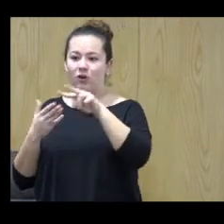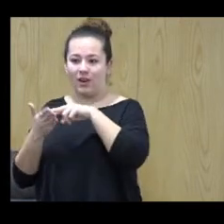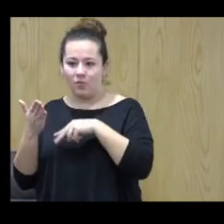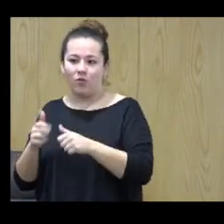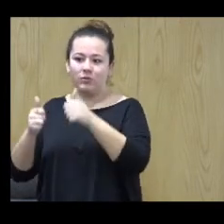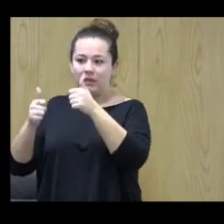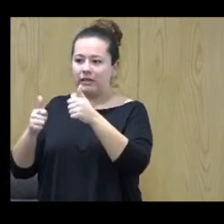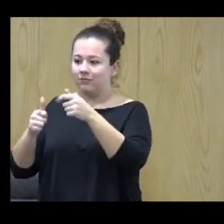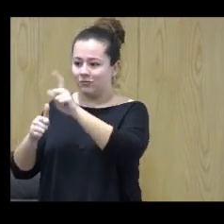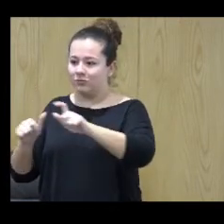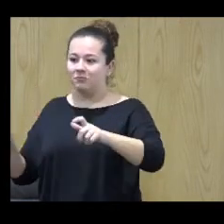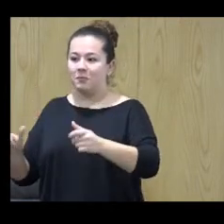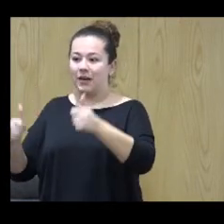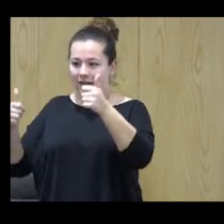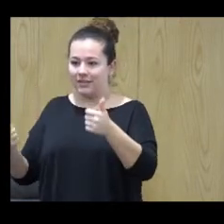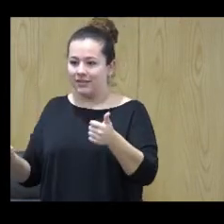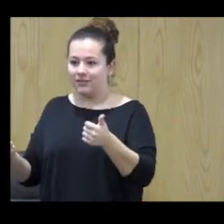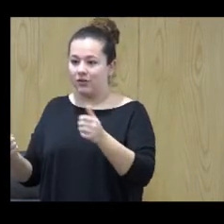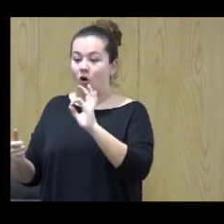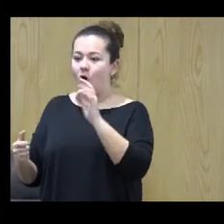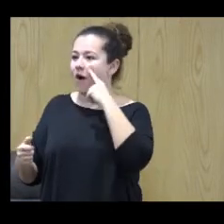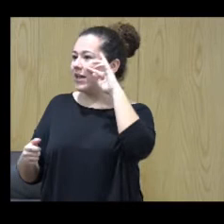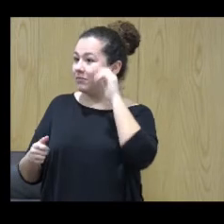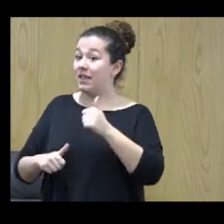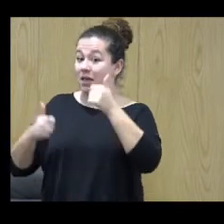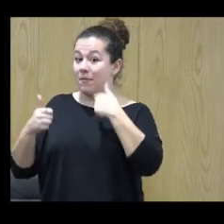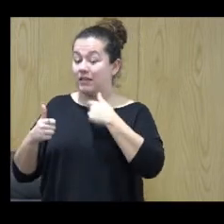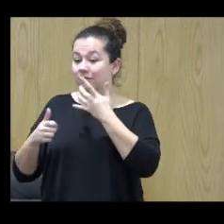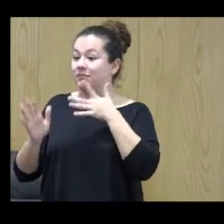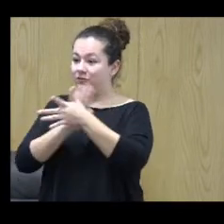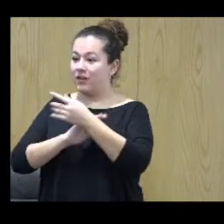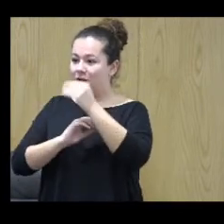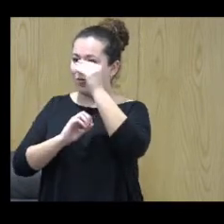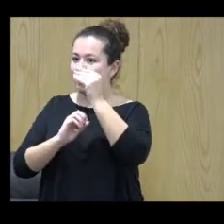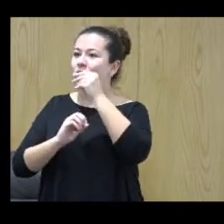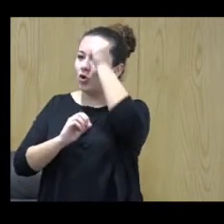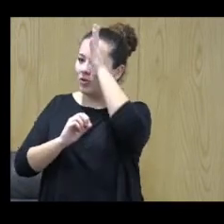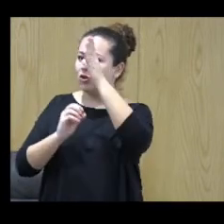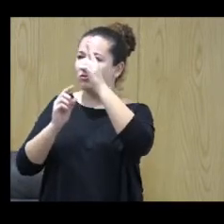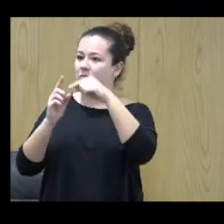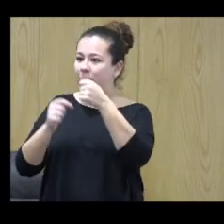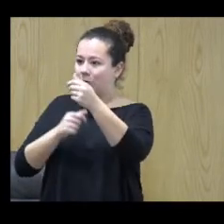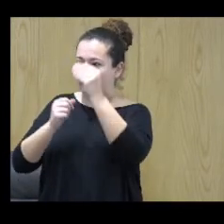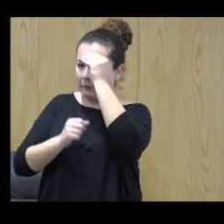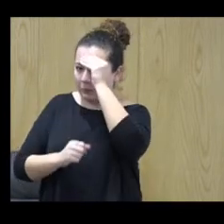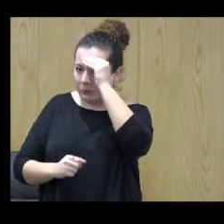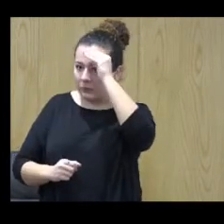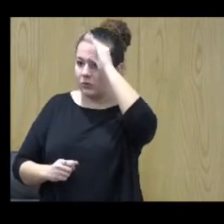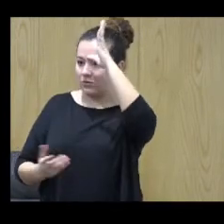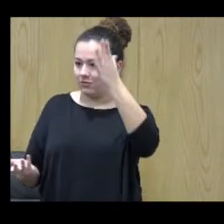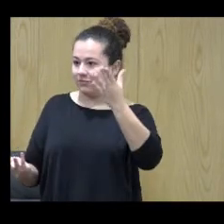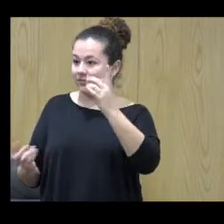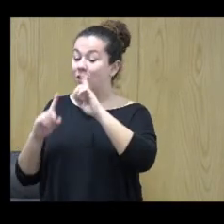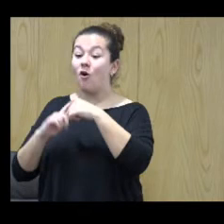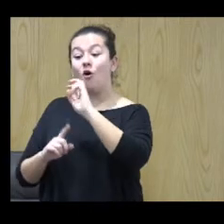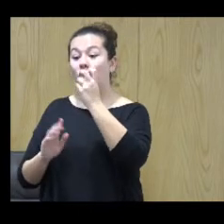somos más o que tenemos más experiencias, pues más conocimientos se nos van acumulando. Tenemos, por ejemplo, otro que es la simbólica y conceptual,